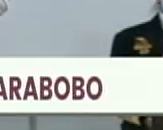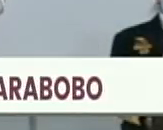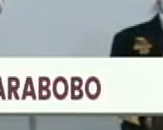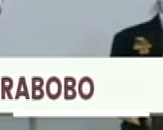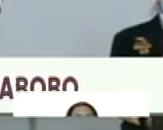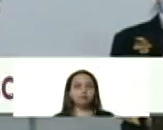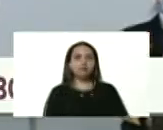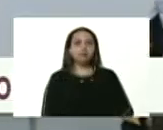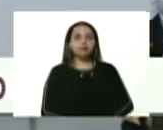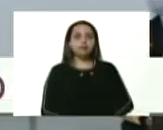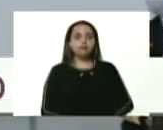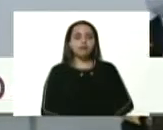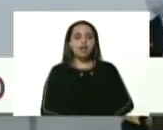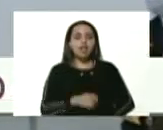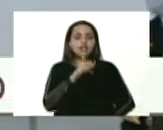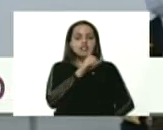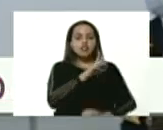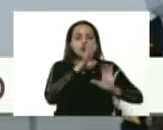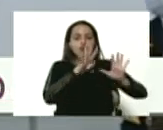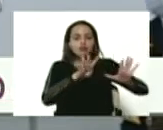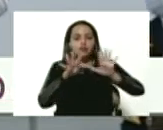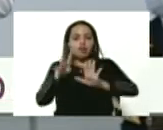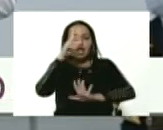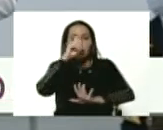...199 años de Carabobo.